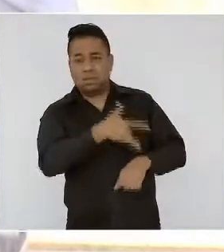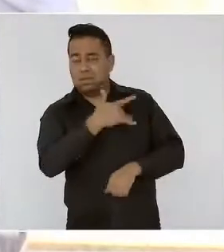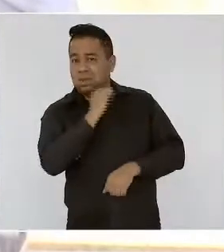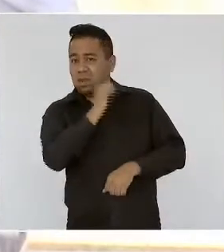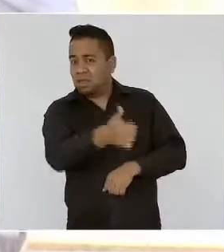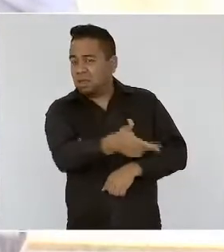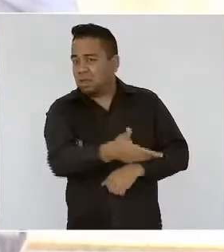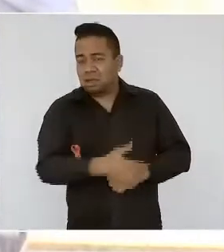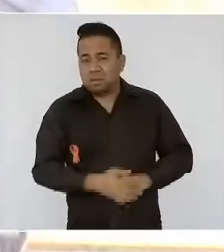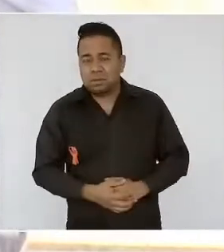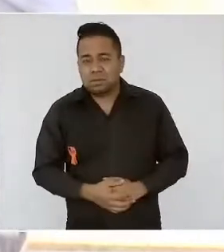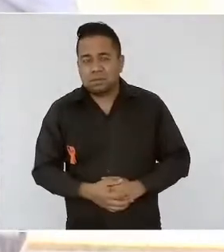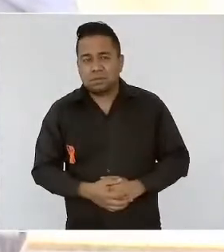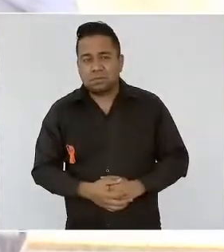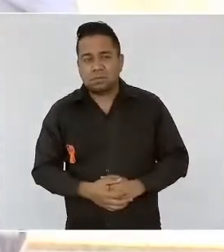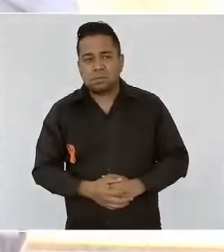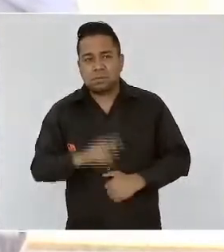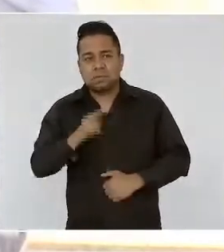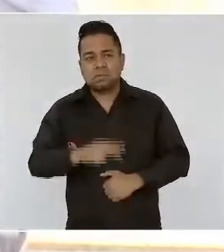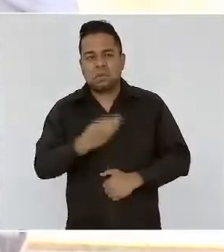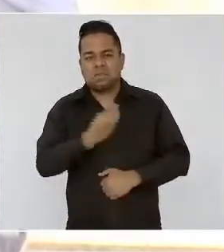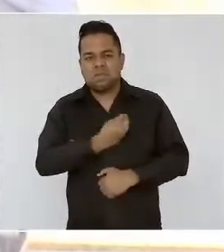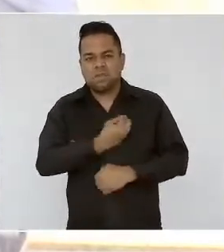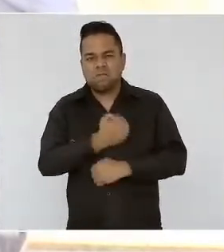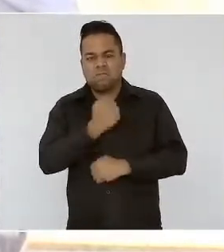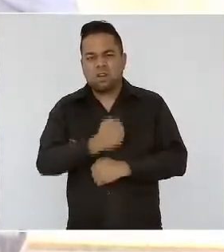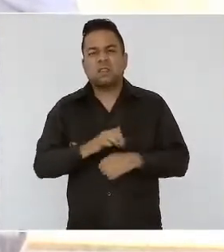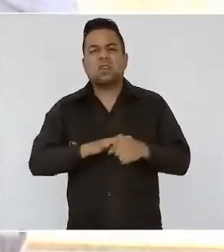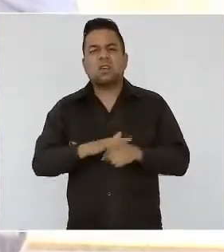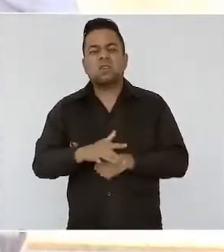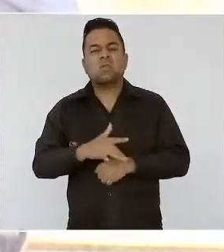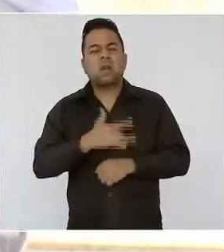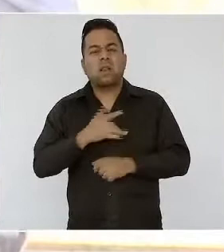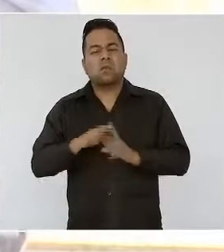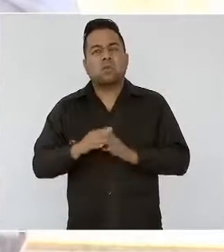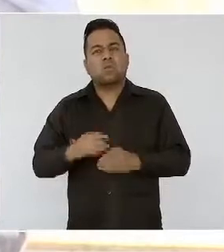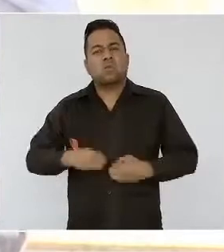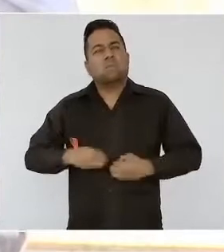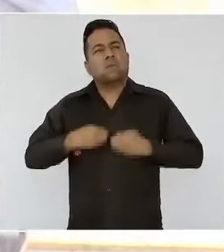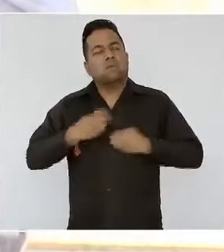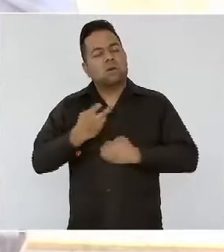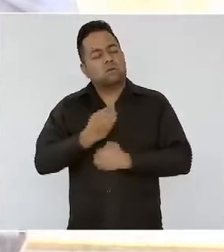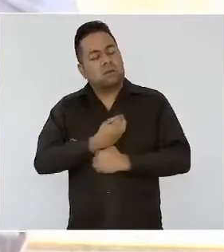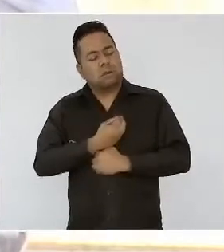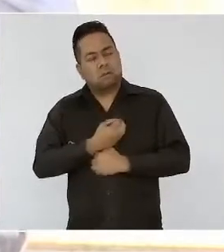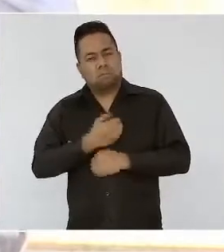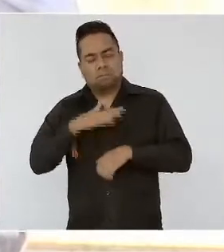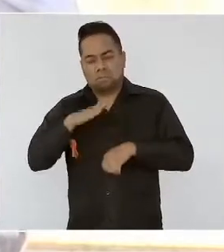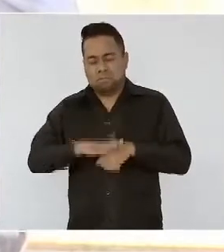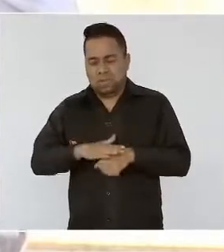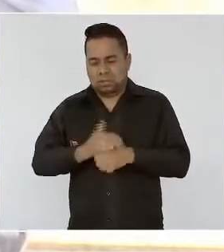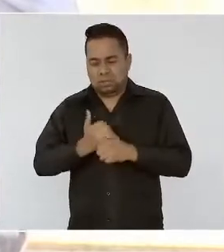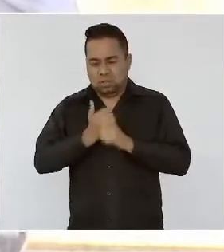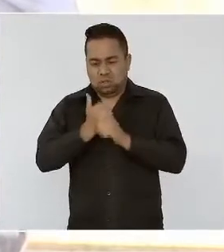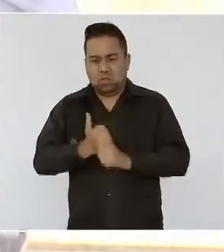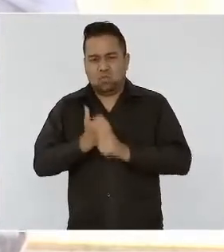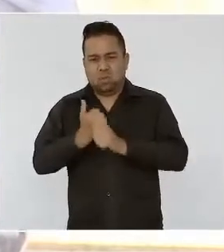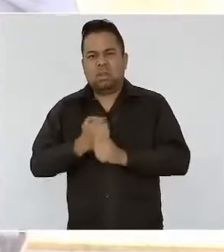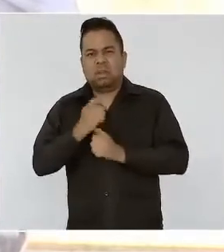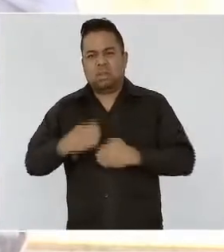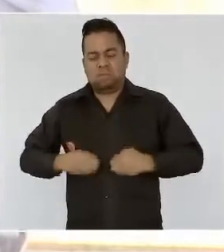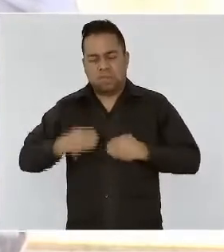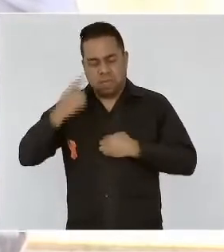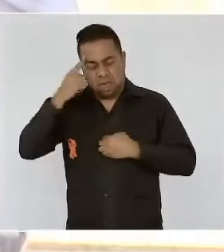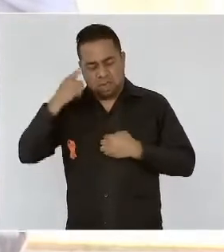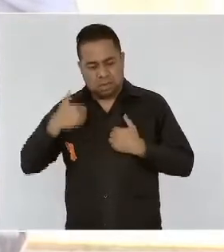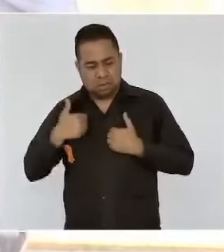siente. Pues no hay dolor más grande que el dolor de ser vivo, ni mayor pesadumbre que la vida